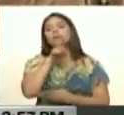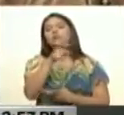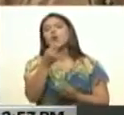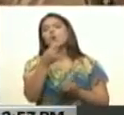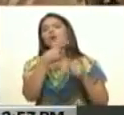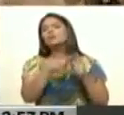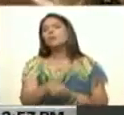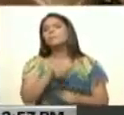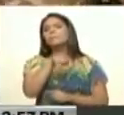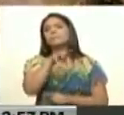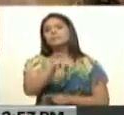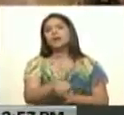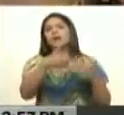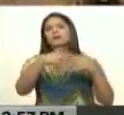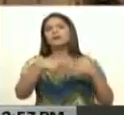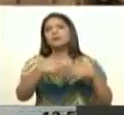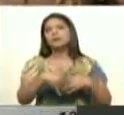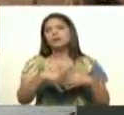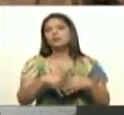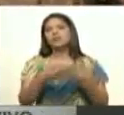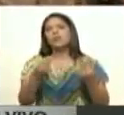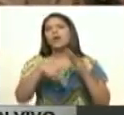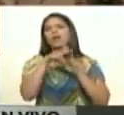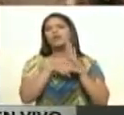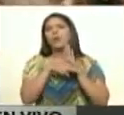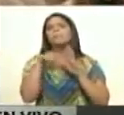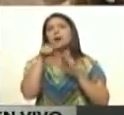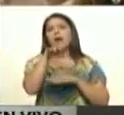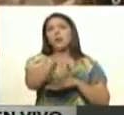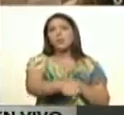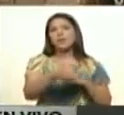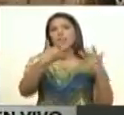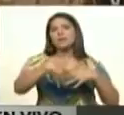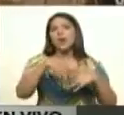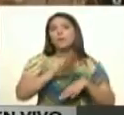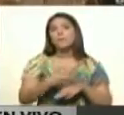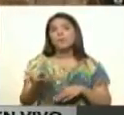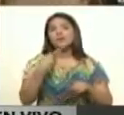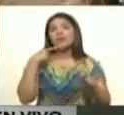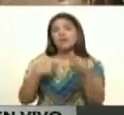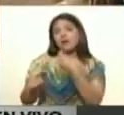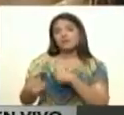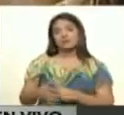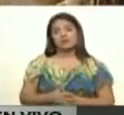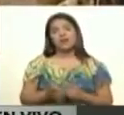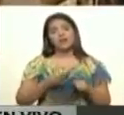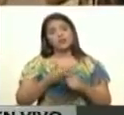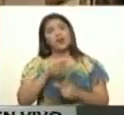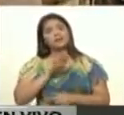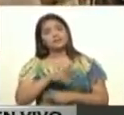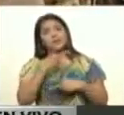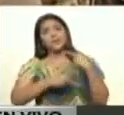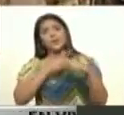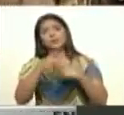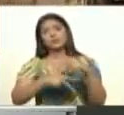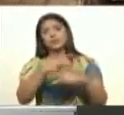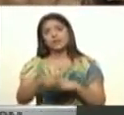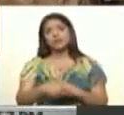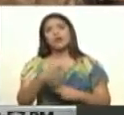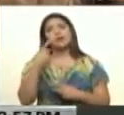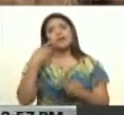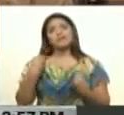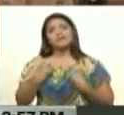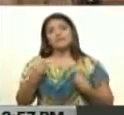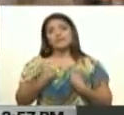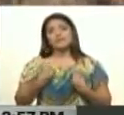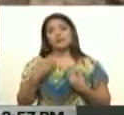era la condición de esas plantas porque las iban a vender. Ese era el proceso que se estaba viviendo